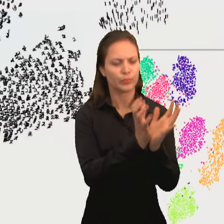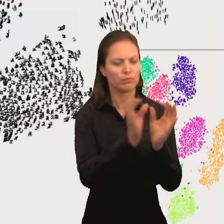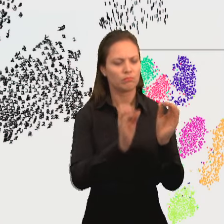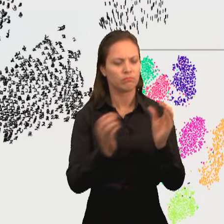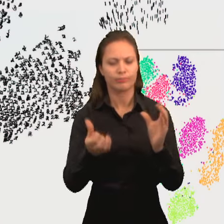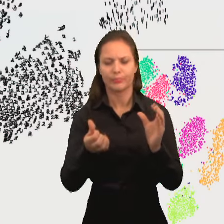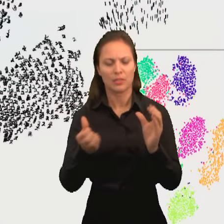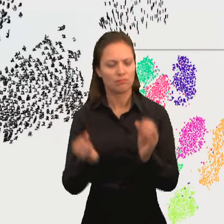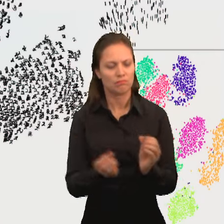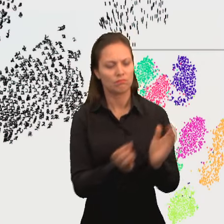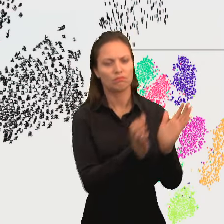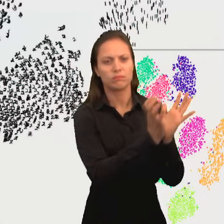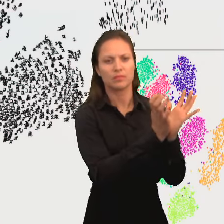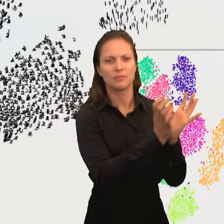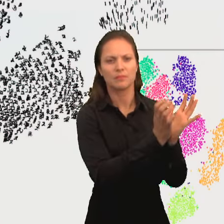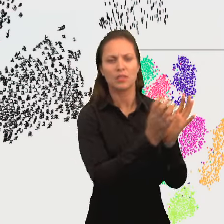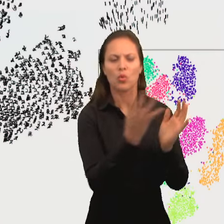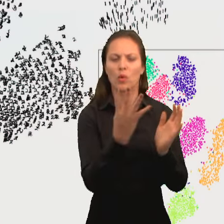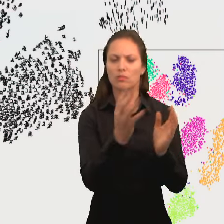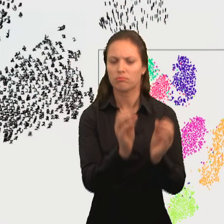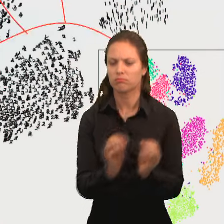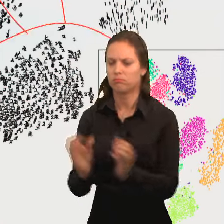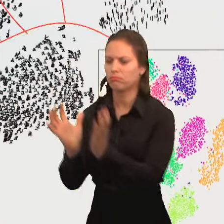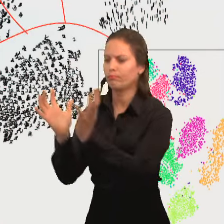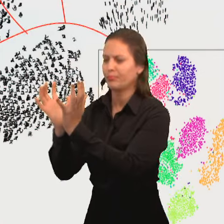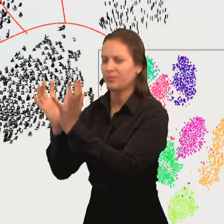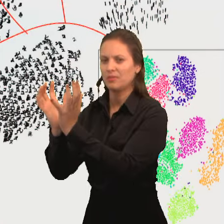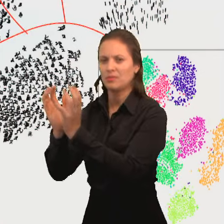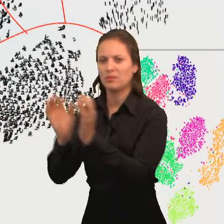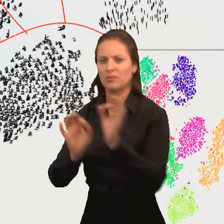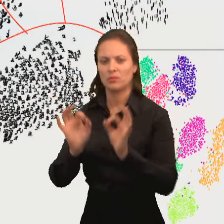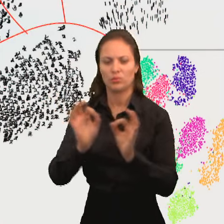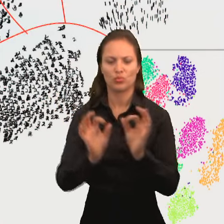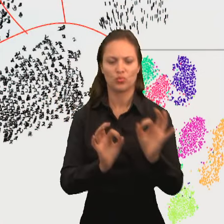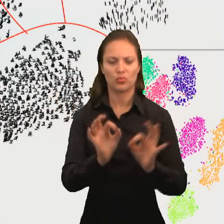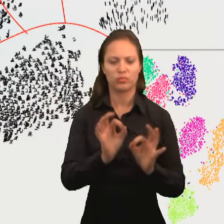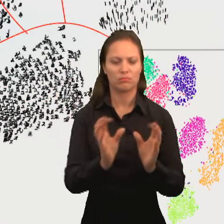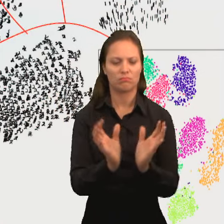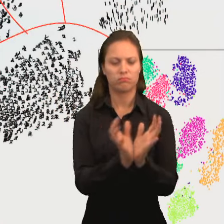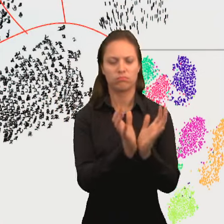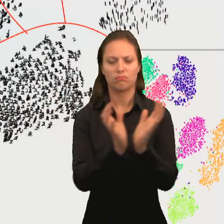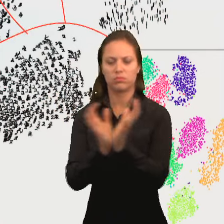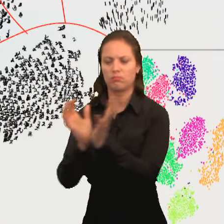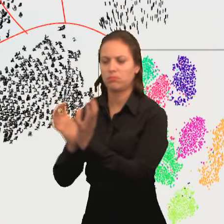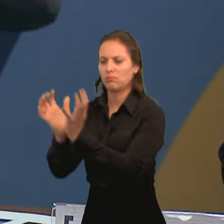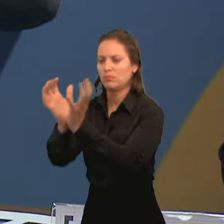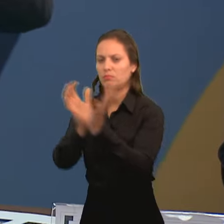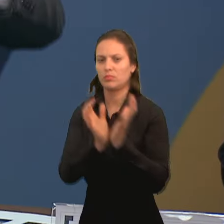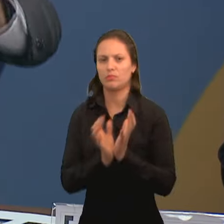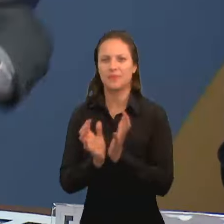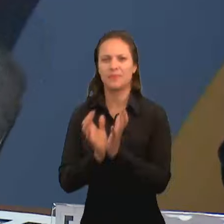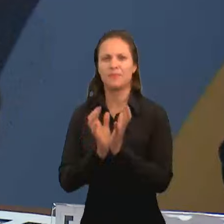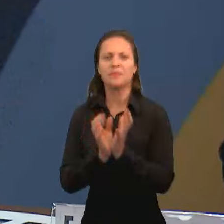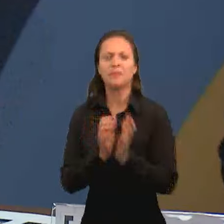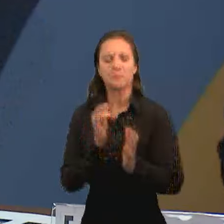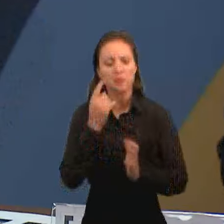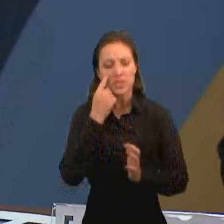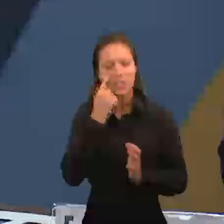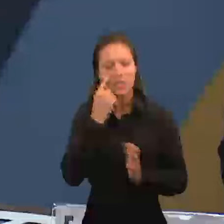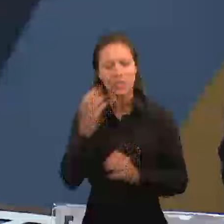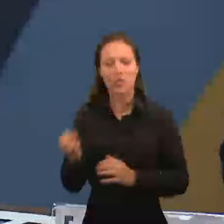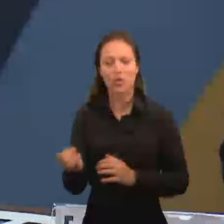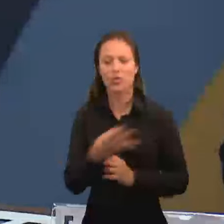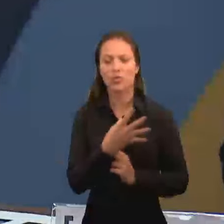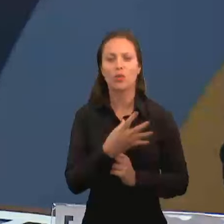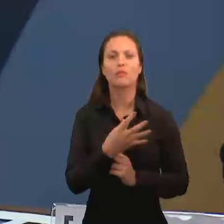juntos. Esto es un 9, es un 4. Y poder crear estas áreas donde, observando una